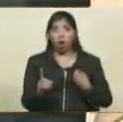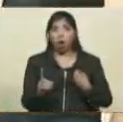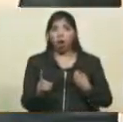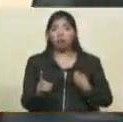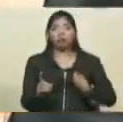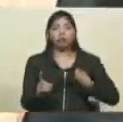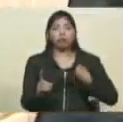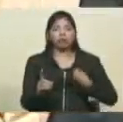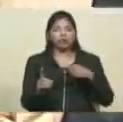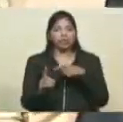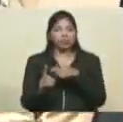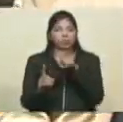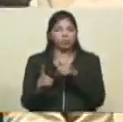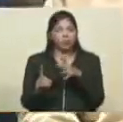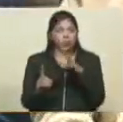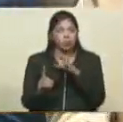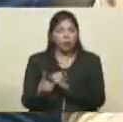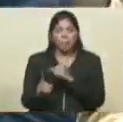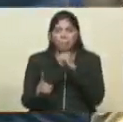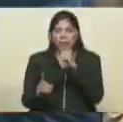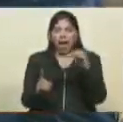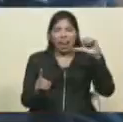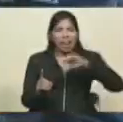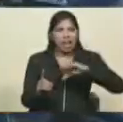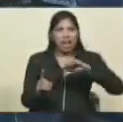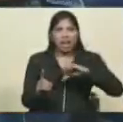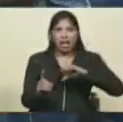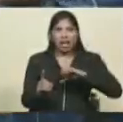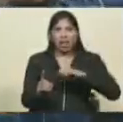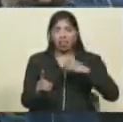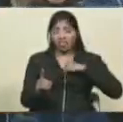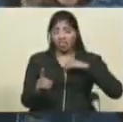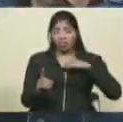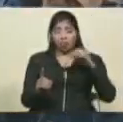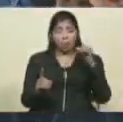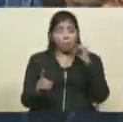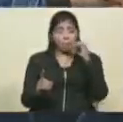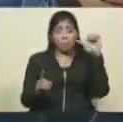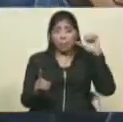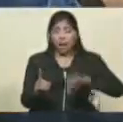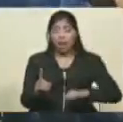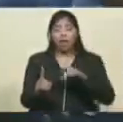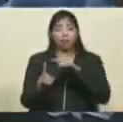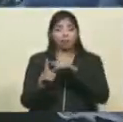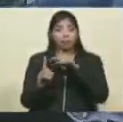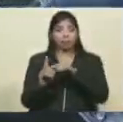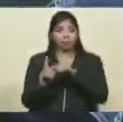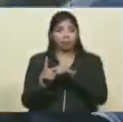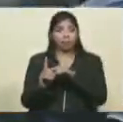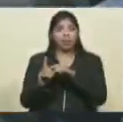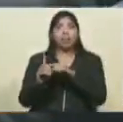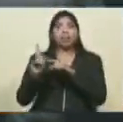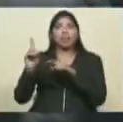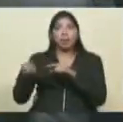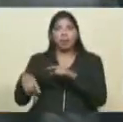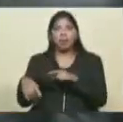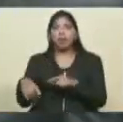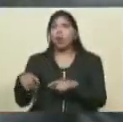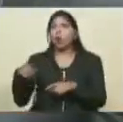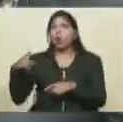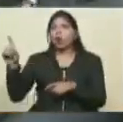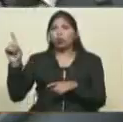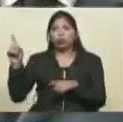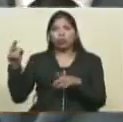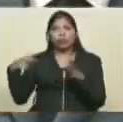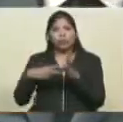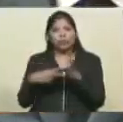más oscuros que han incluso participado en intervención de otros países como de Siria,